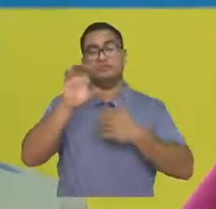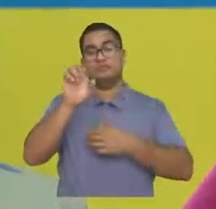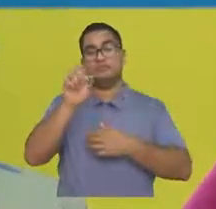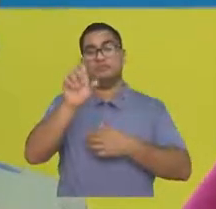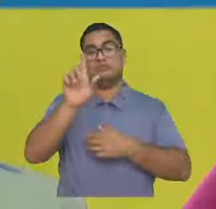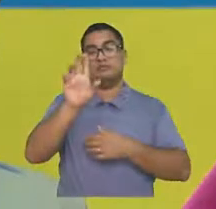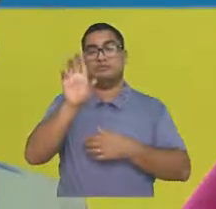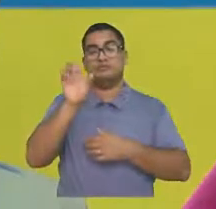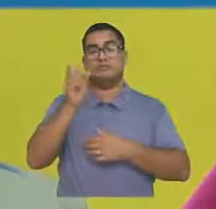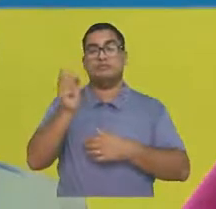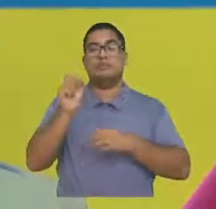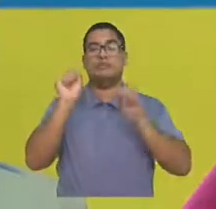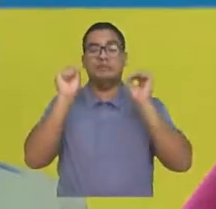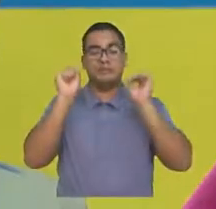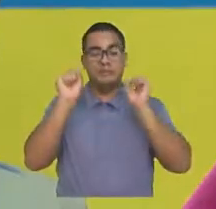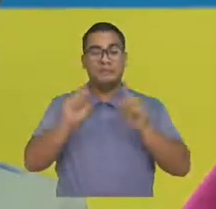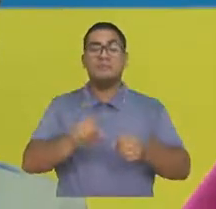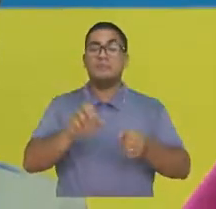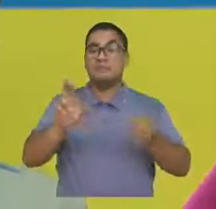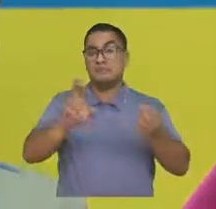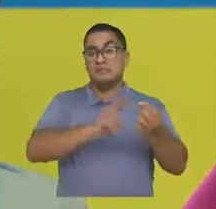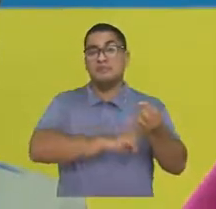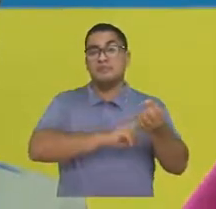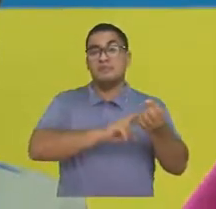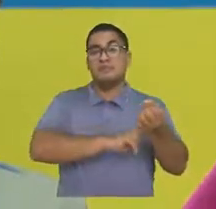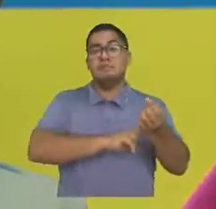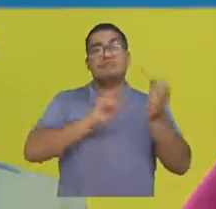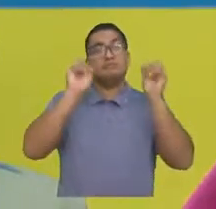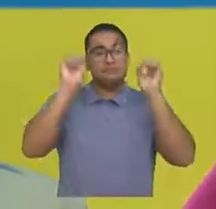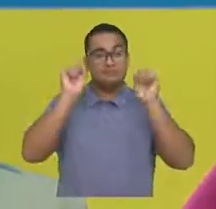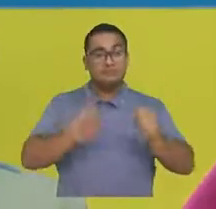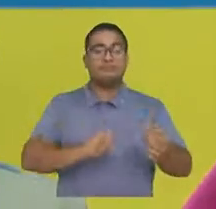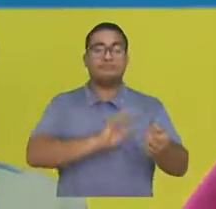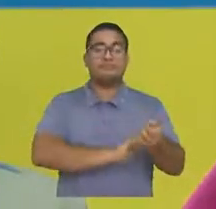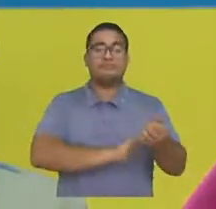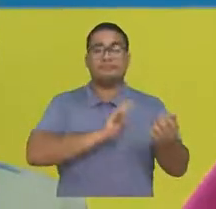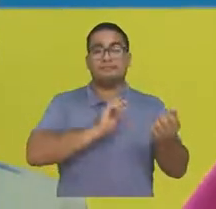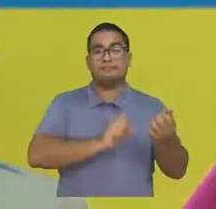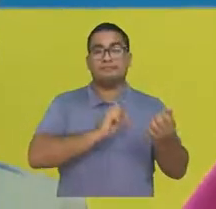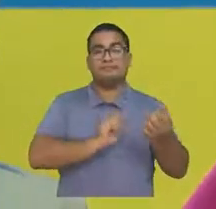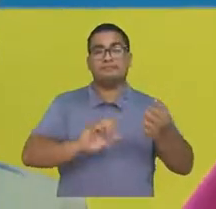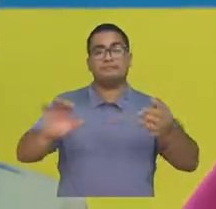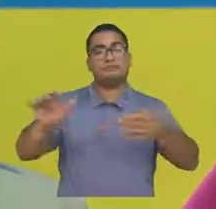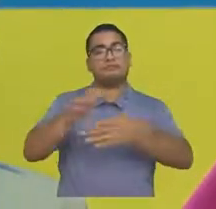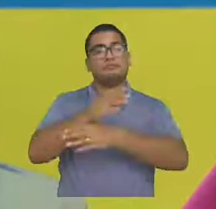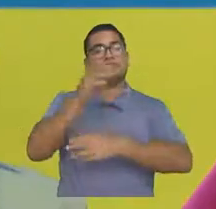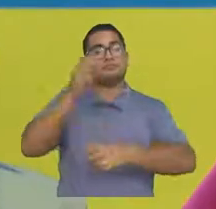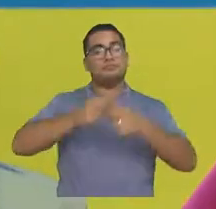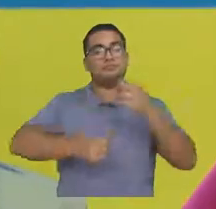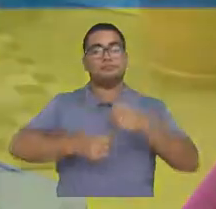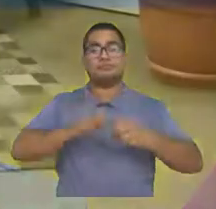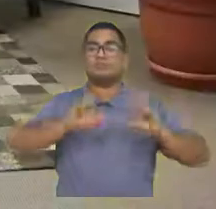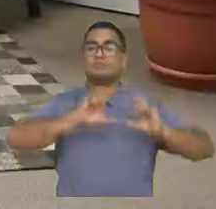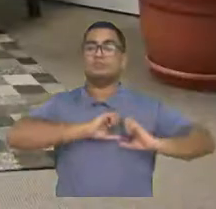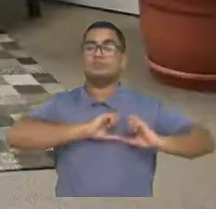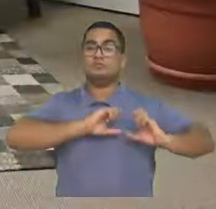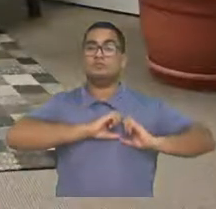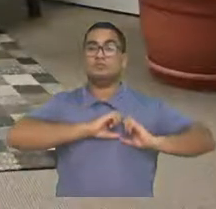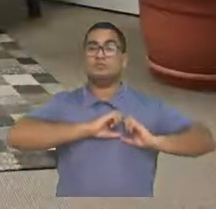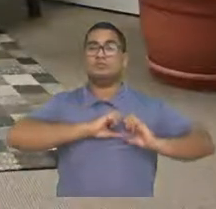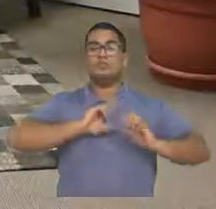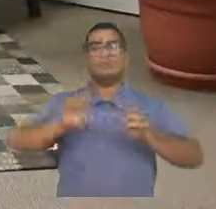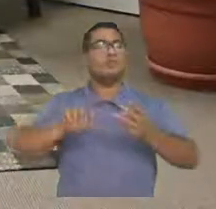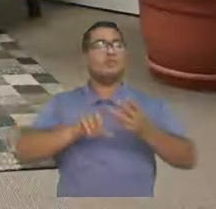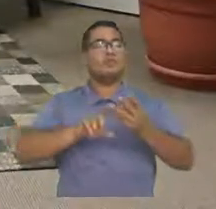motor de la diabetes, es un motor también de la hipertensión y de los problemas cardíacos. ¿Qué otras enfermedades